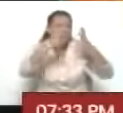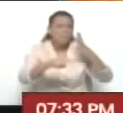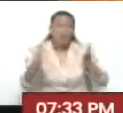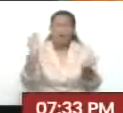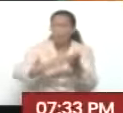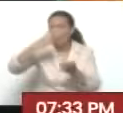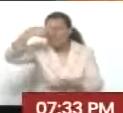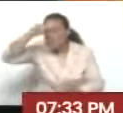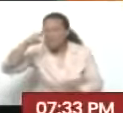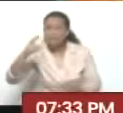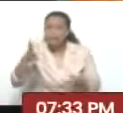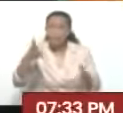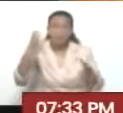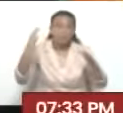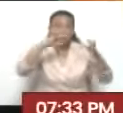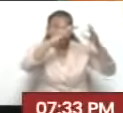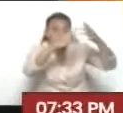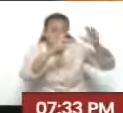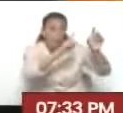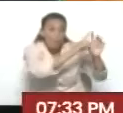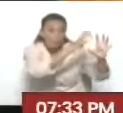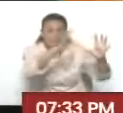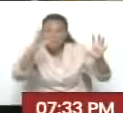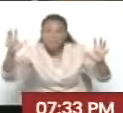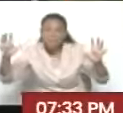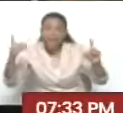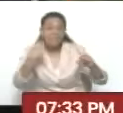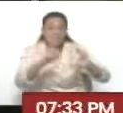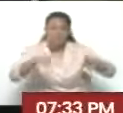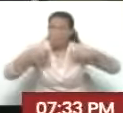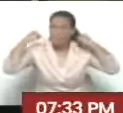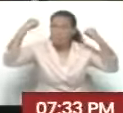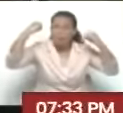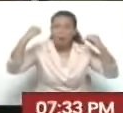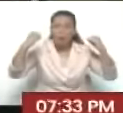Claro. Entonces, ahí se hace un polo tan fuerte,